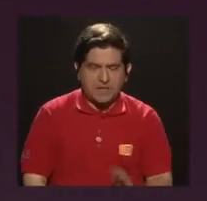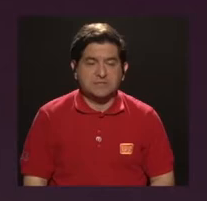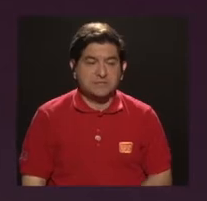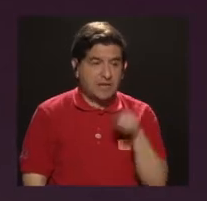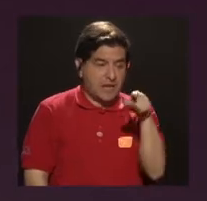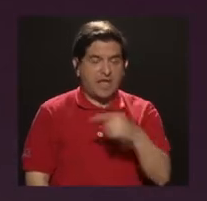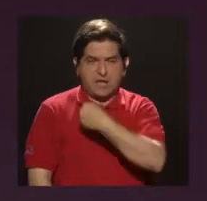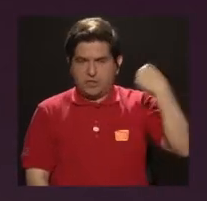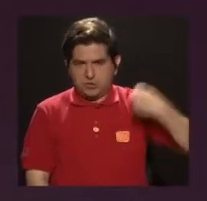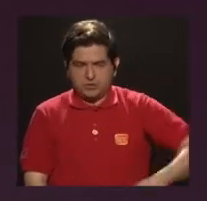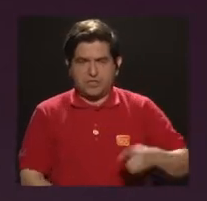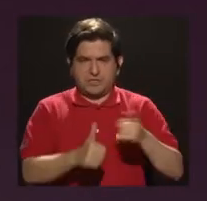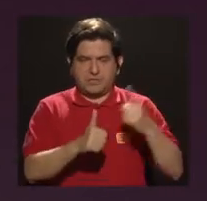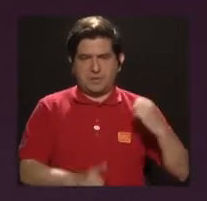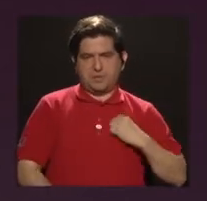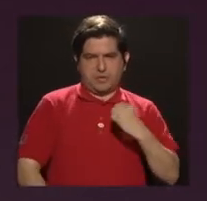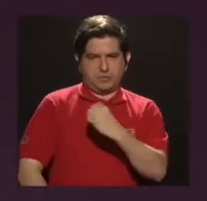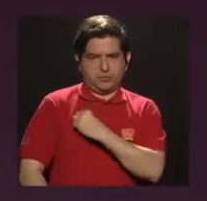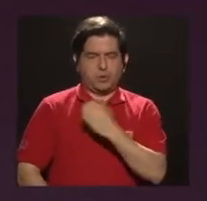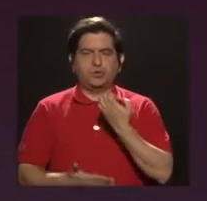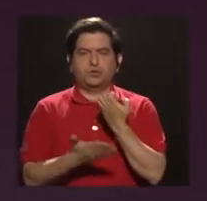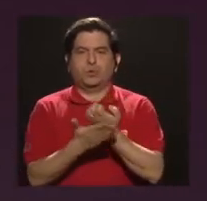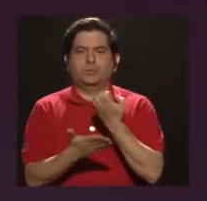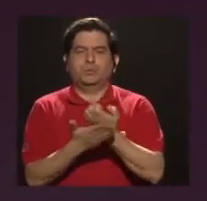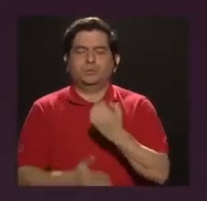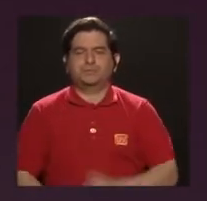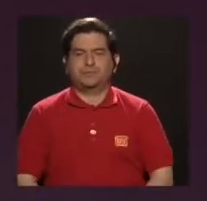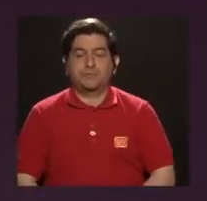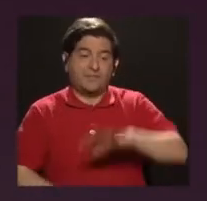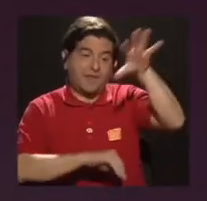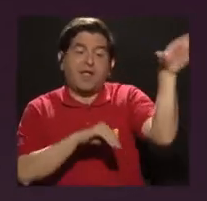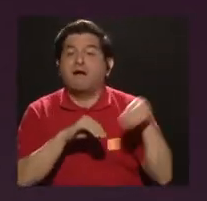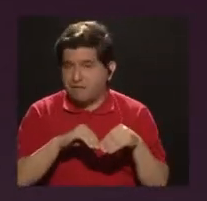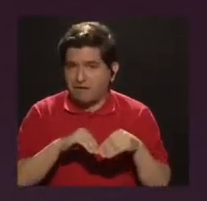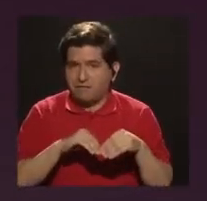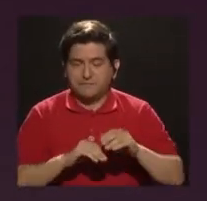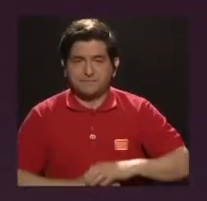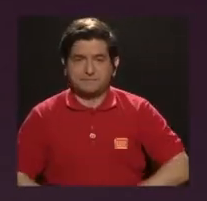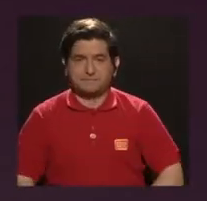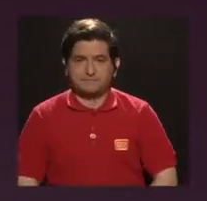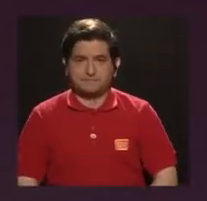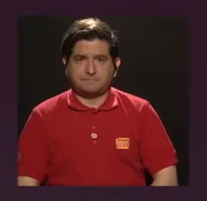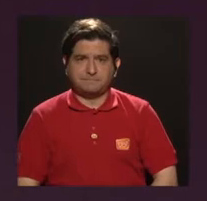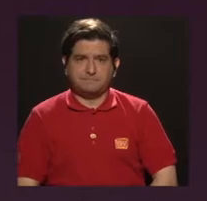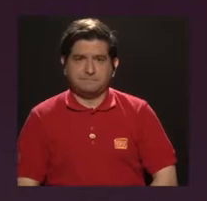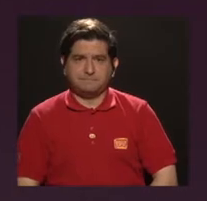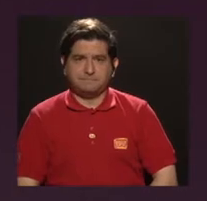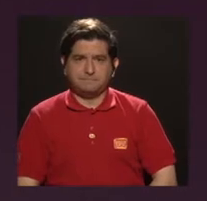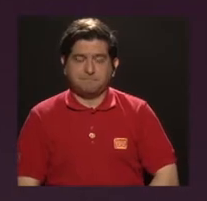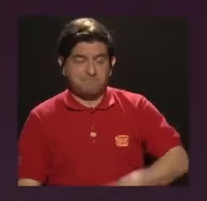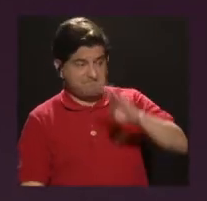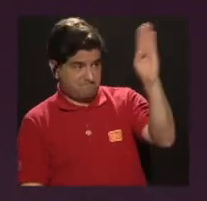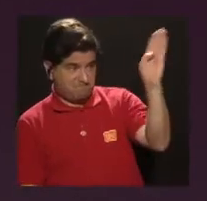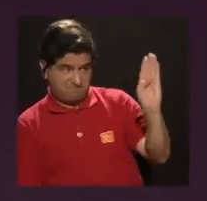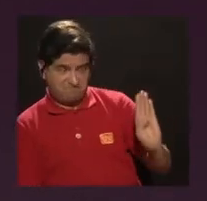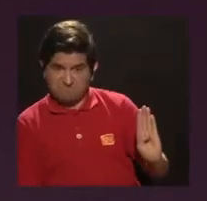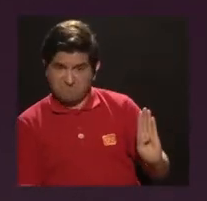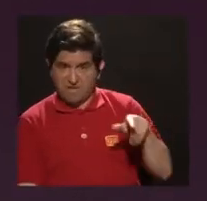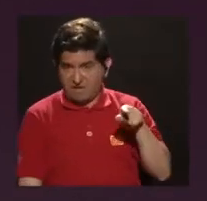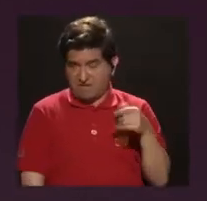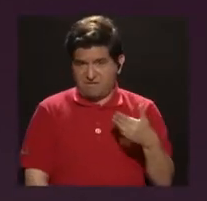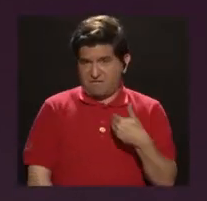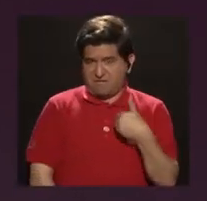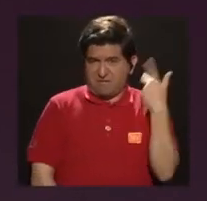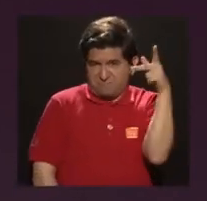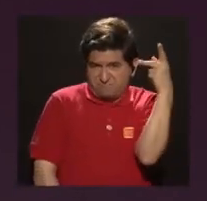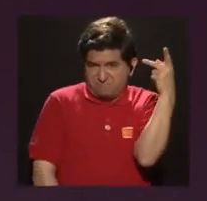china al primer socio económico si a esto agregamos un un brasil que ha tenido